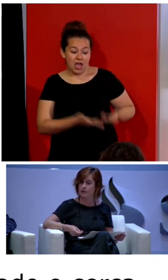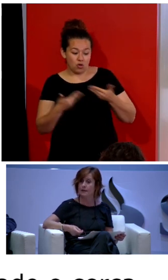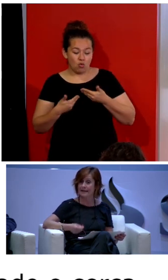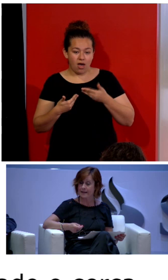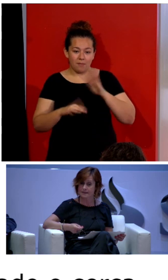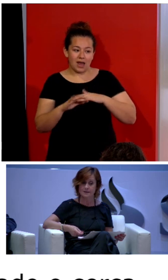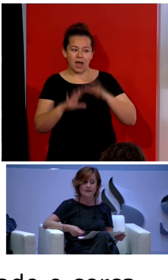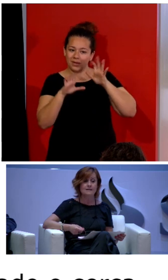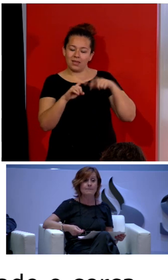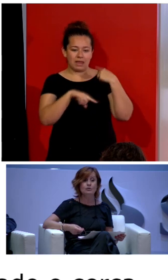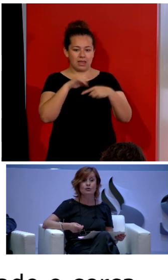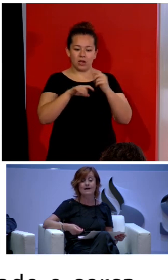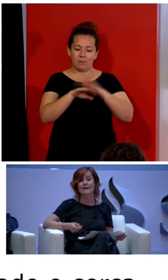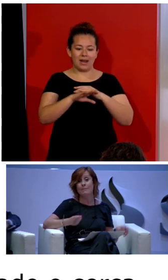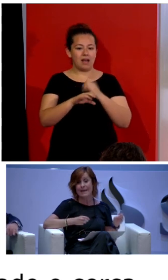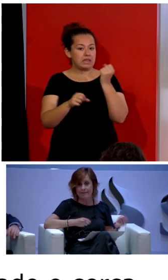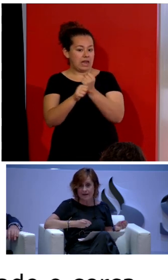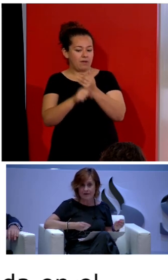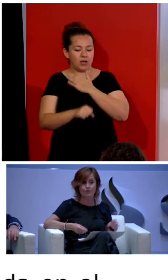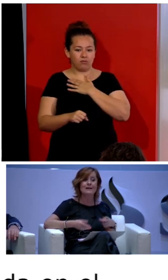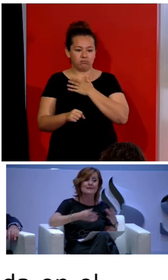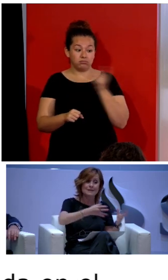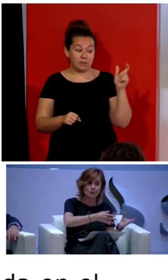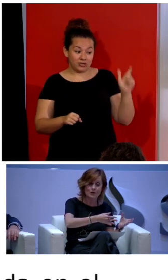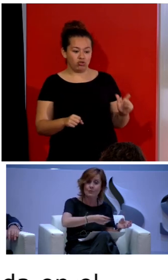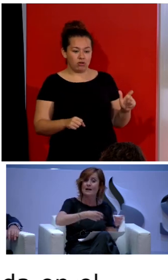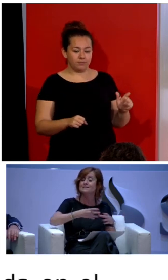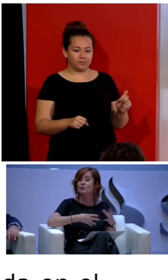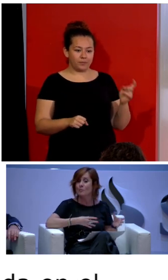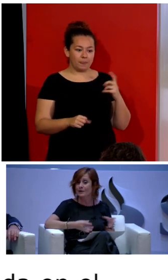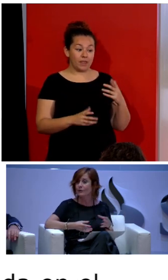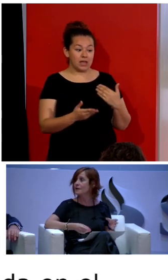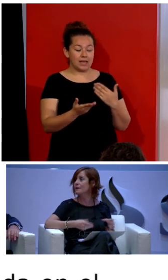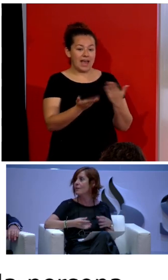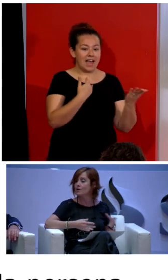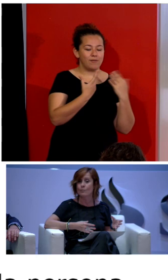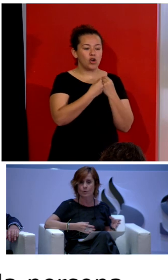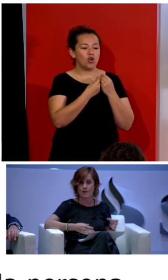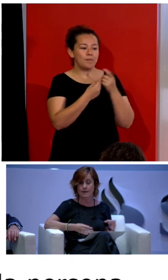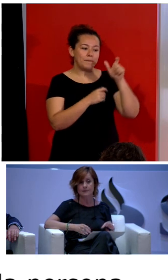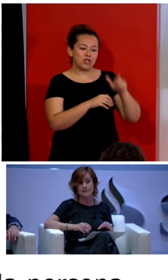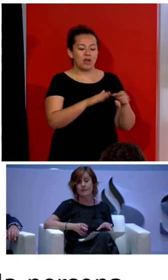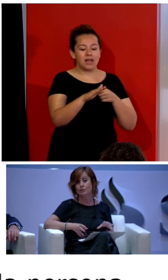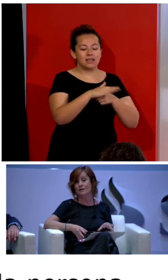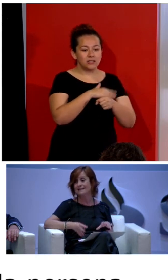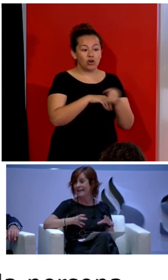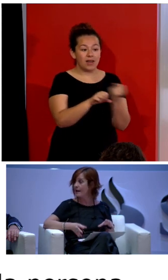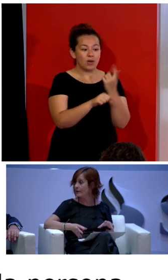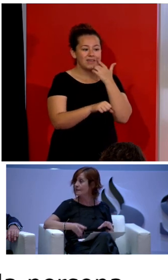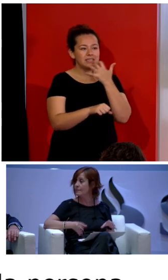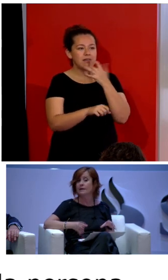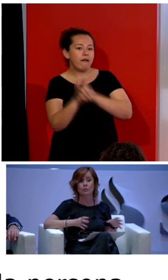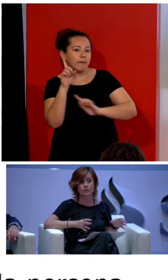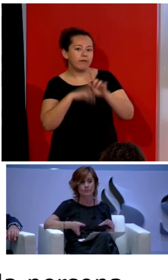sus tareas. Es la persona que media con el insertor laboral si en un momento determinado hay algún problema. Esta persona es